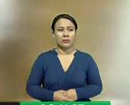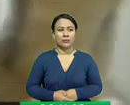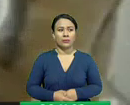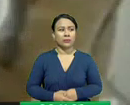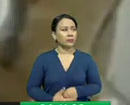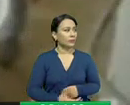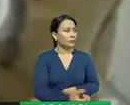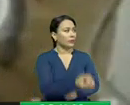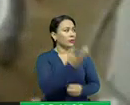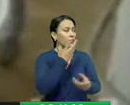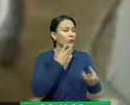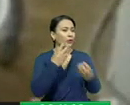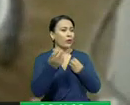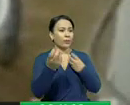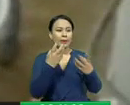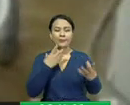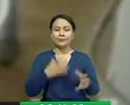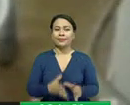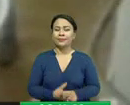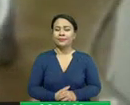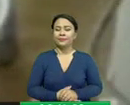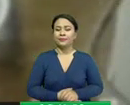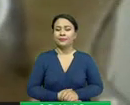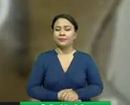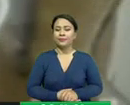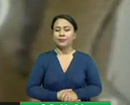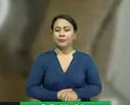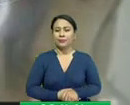informó josé morales